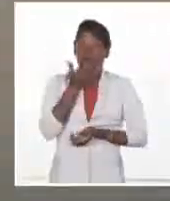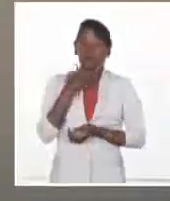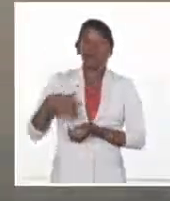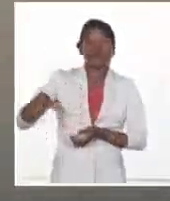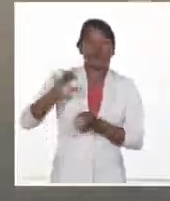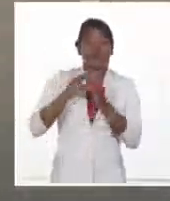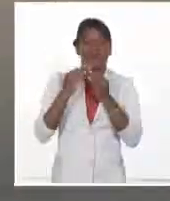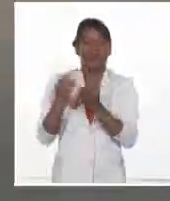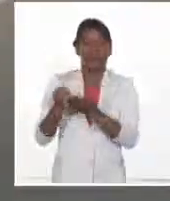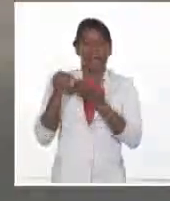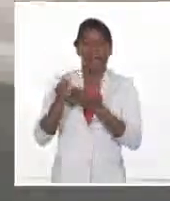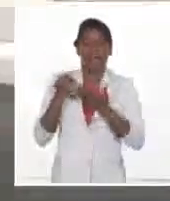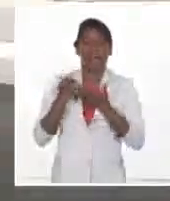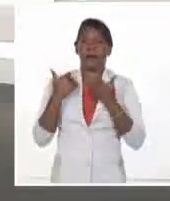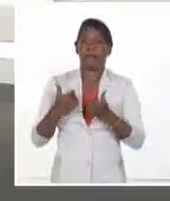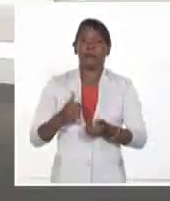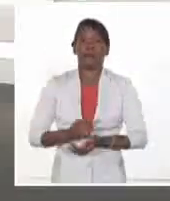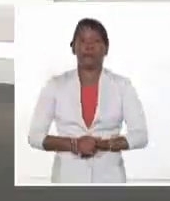arriba.